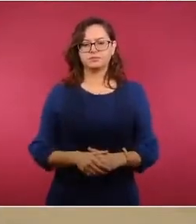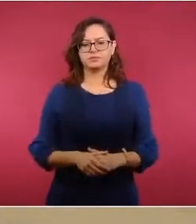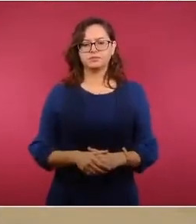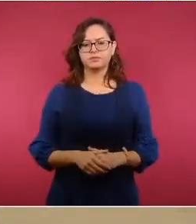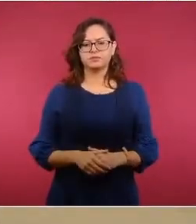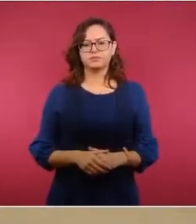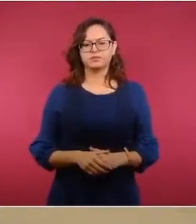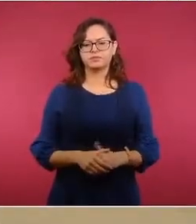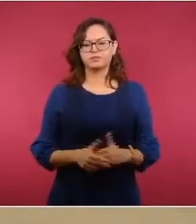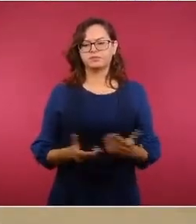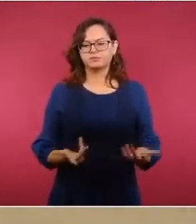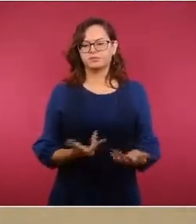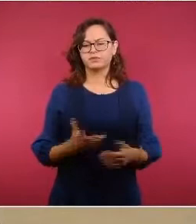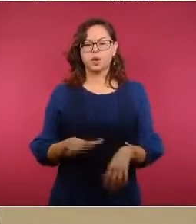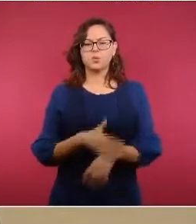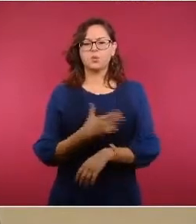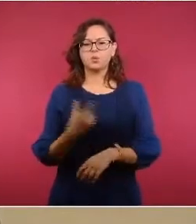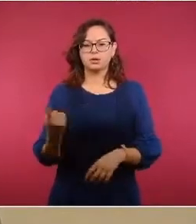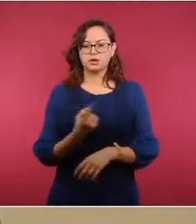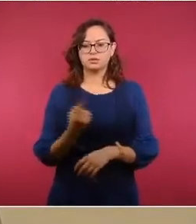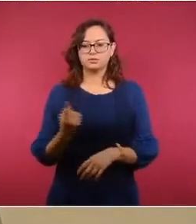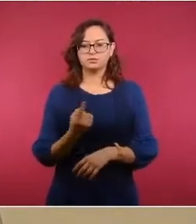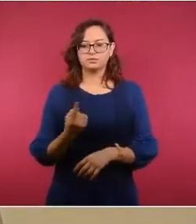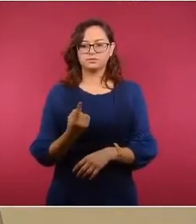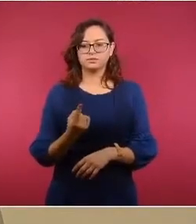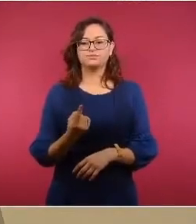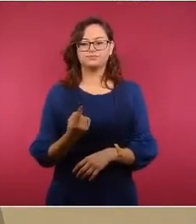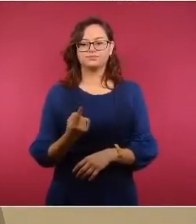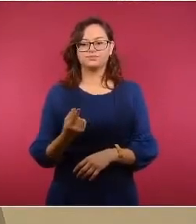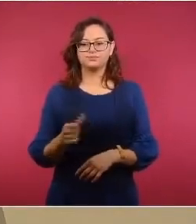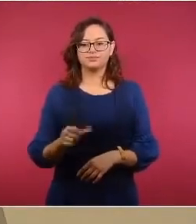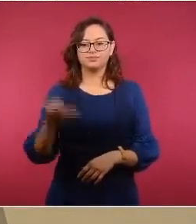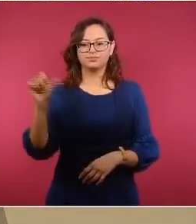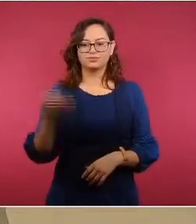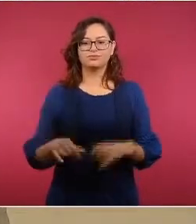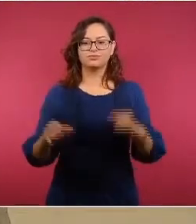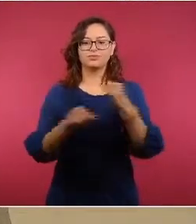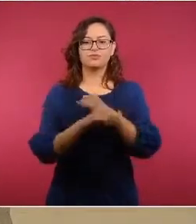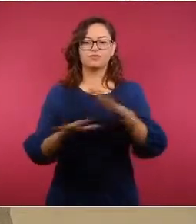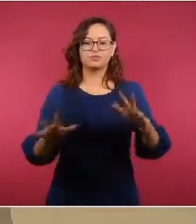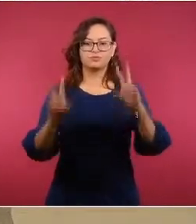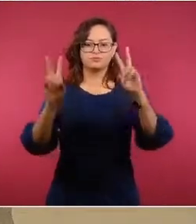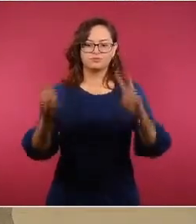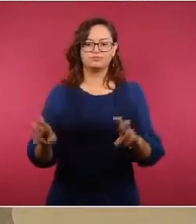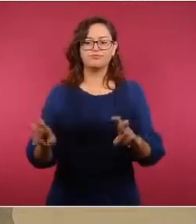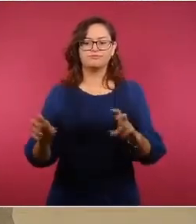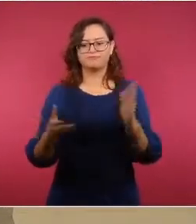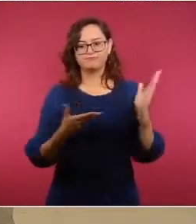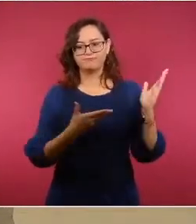porque vamos a informar sobre el avión